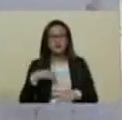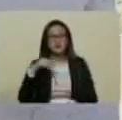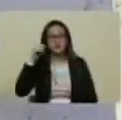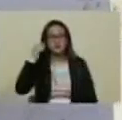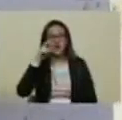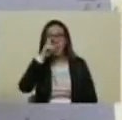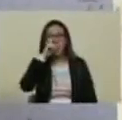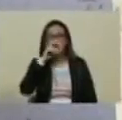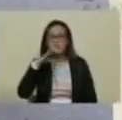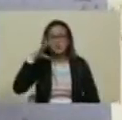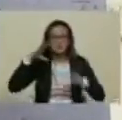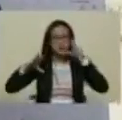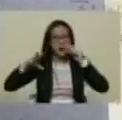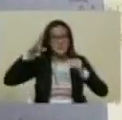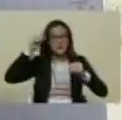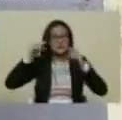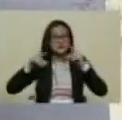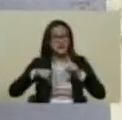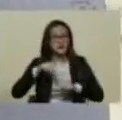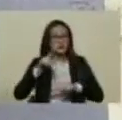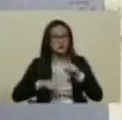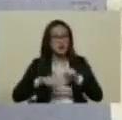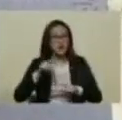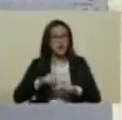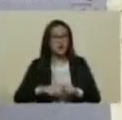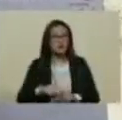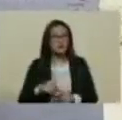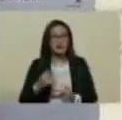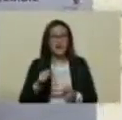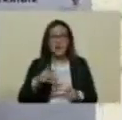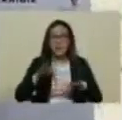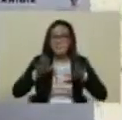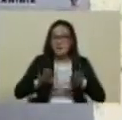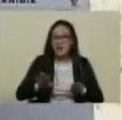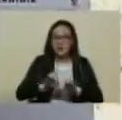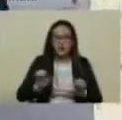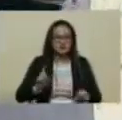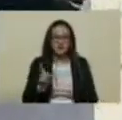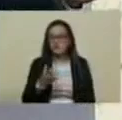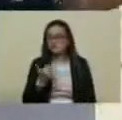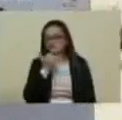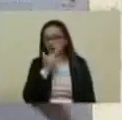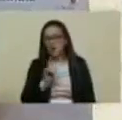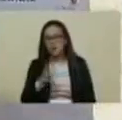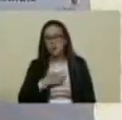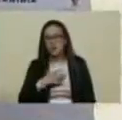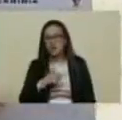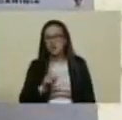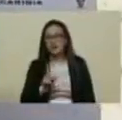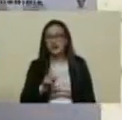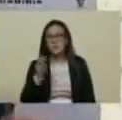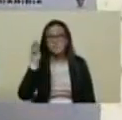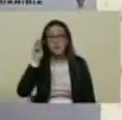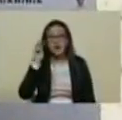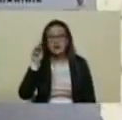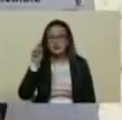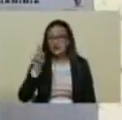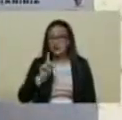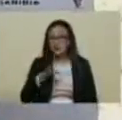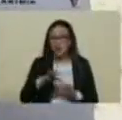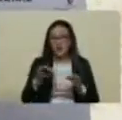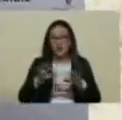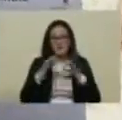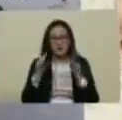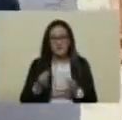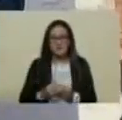2013-2014 fue un año de aprendizaje. Trataron de parar la educación varias veces, no pudieron, porque las maestras y los maestros y la